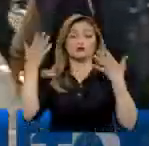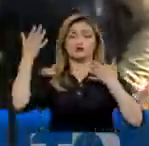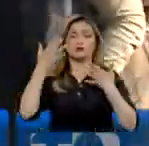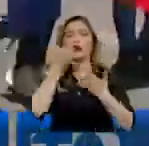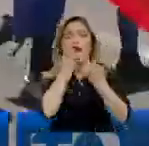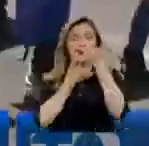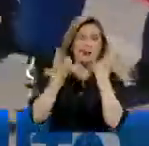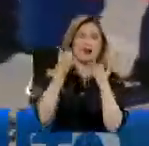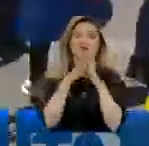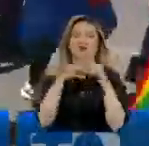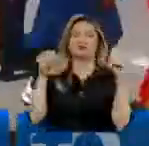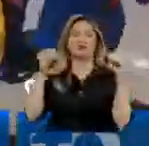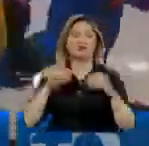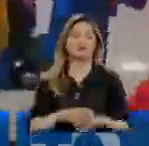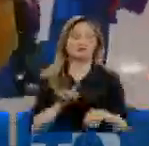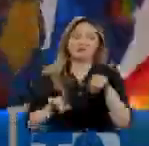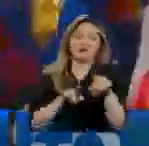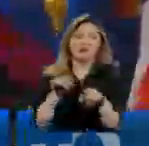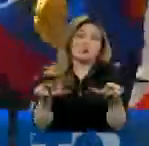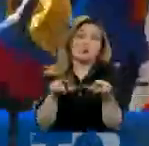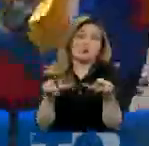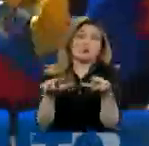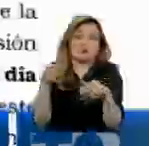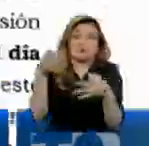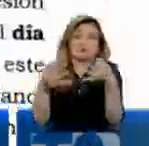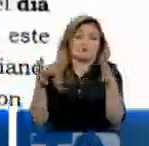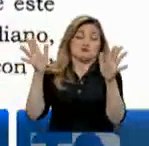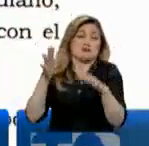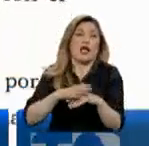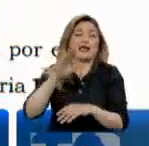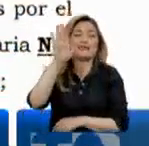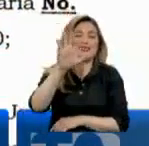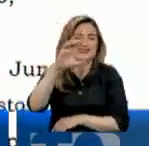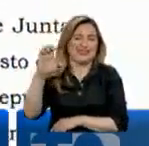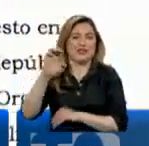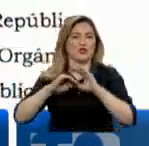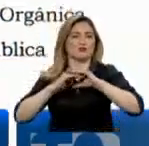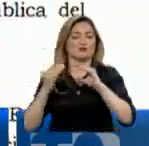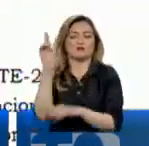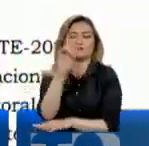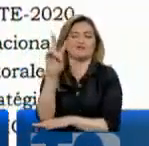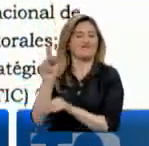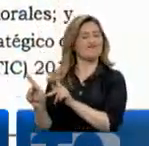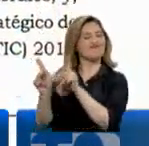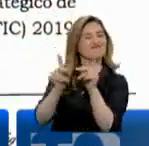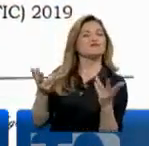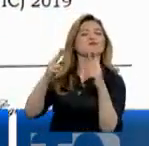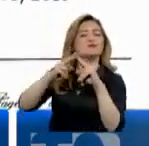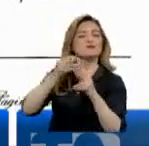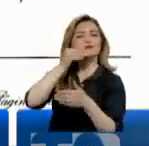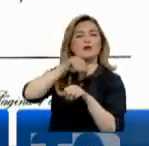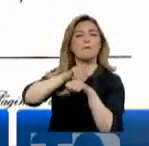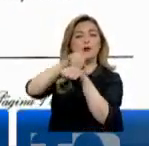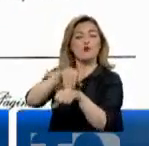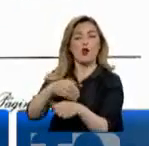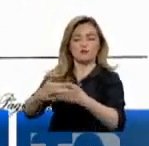requisitos y hay varias que todavía no tienen certificación del tribunal este viernes estaba previsto que el pleno del cn conociera el memorando